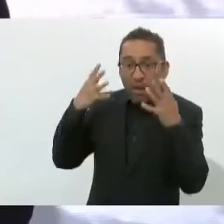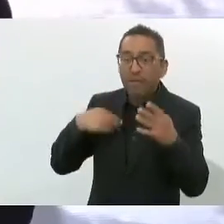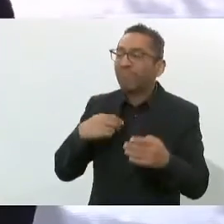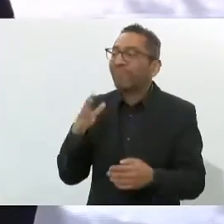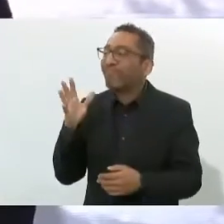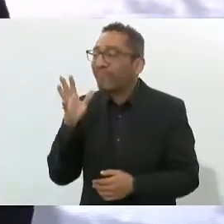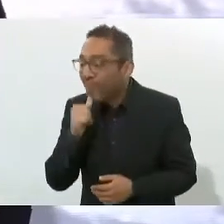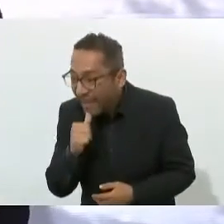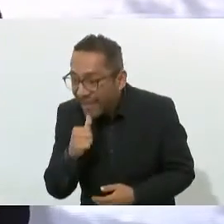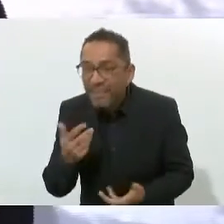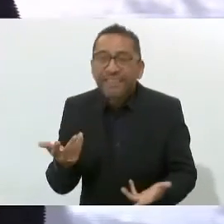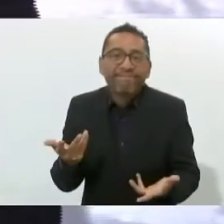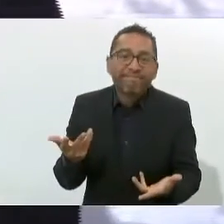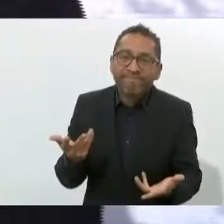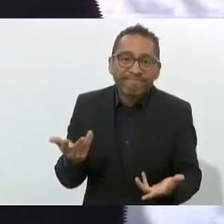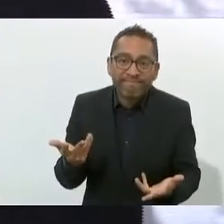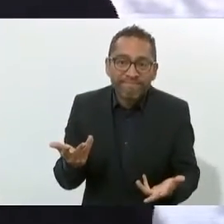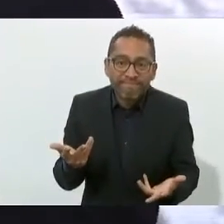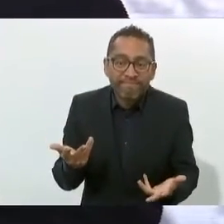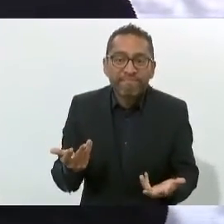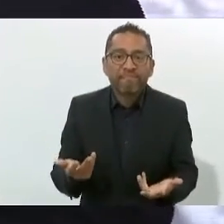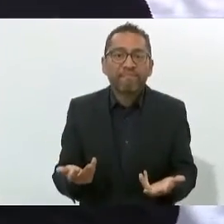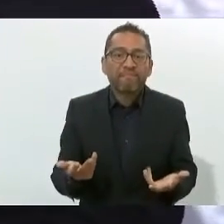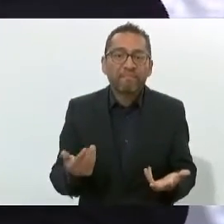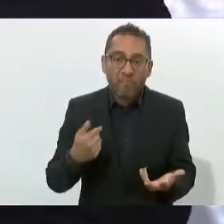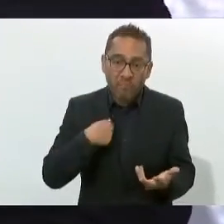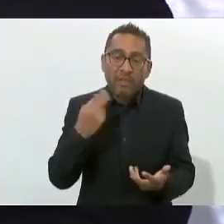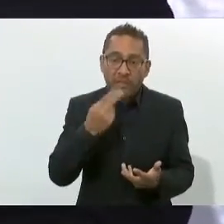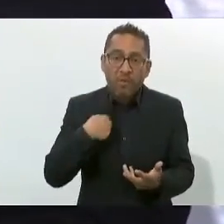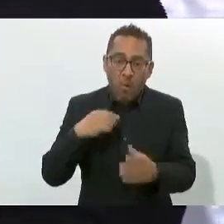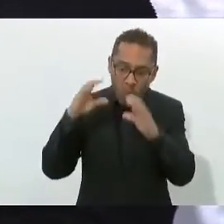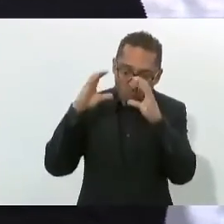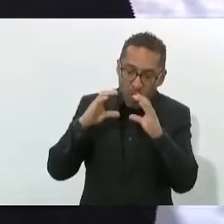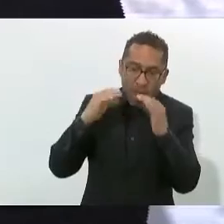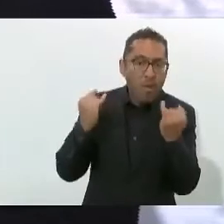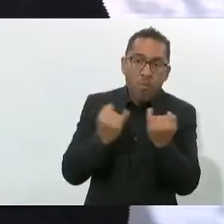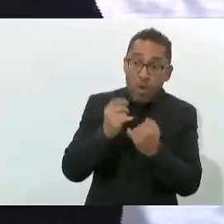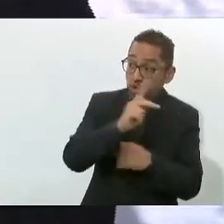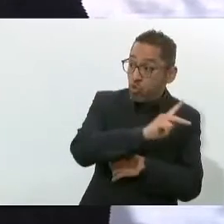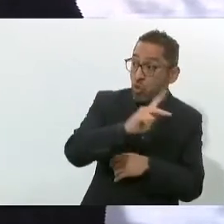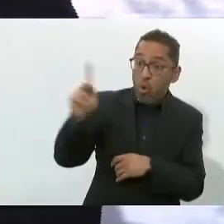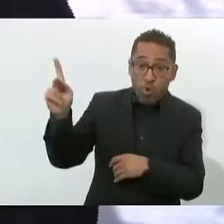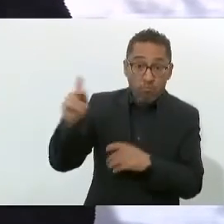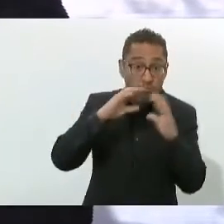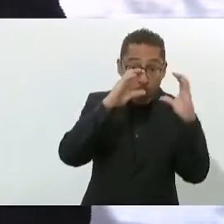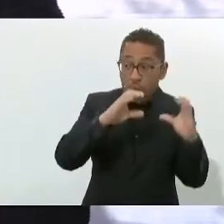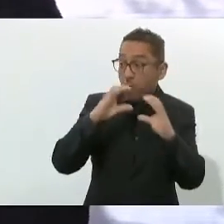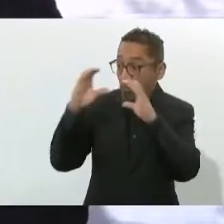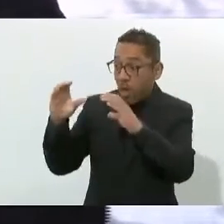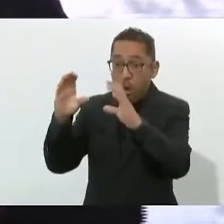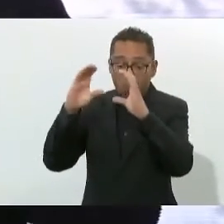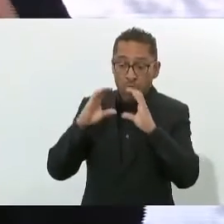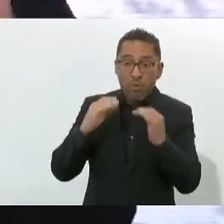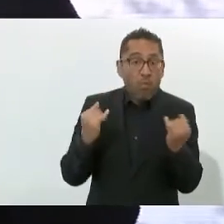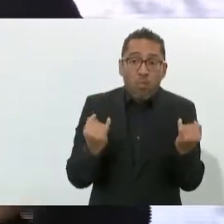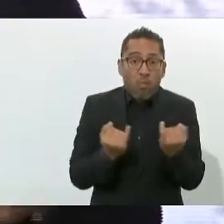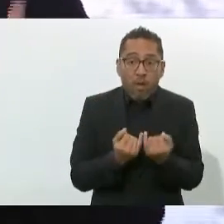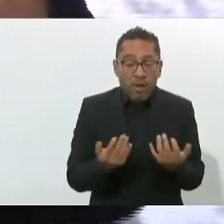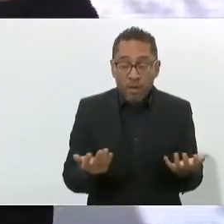hacer. Me tengo que cuidar, como todos debemos de cuidarnos,